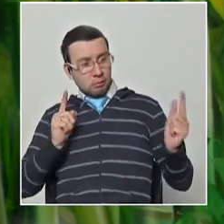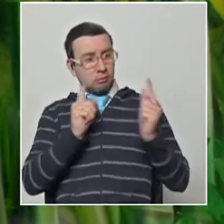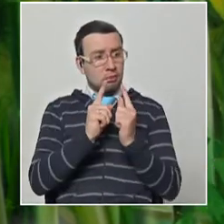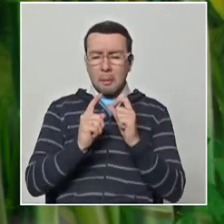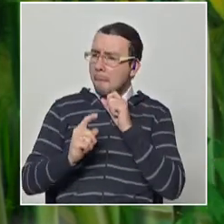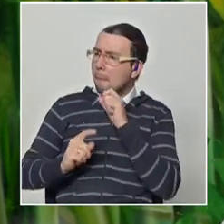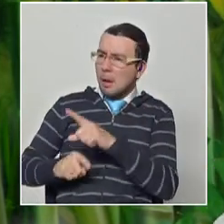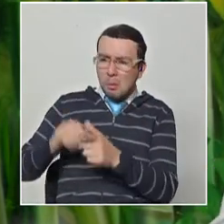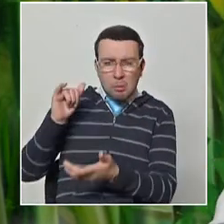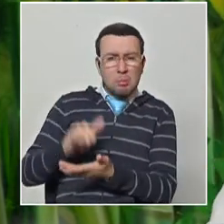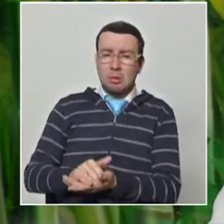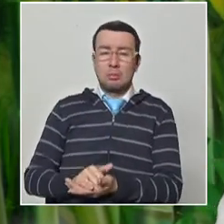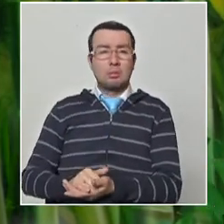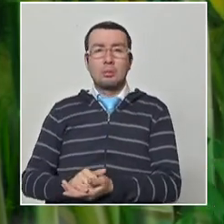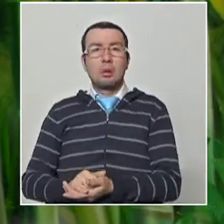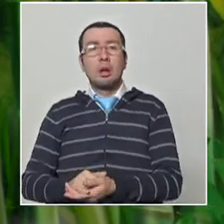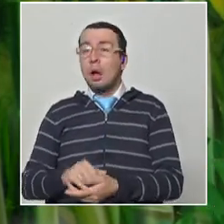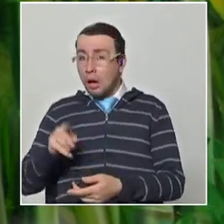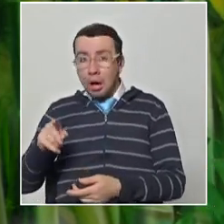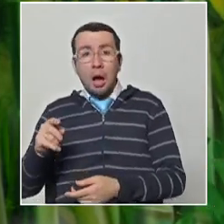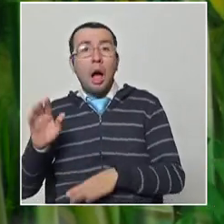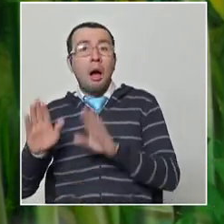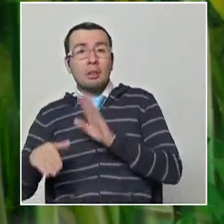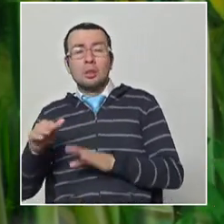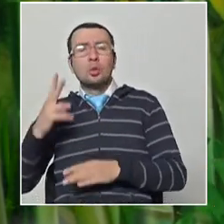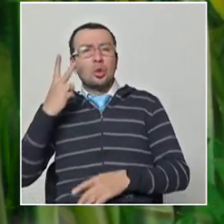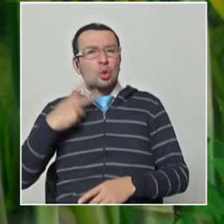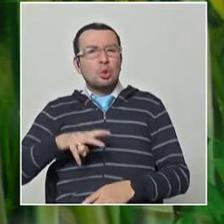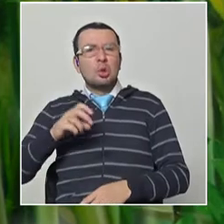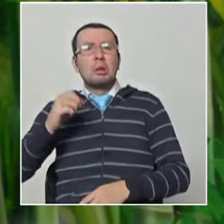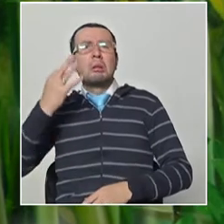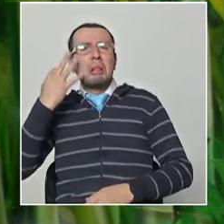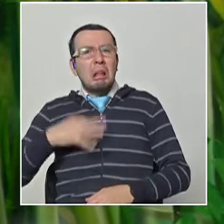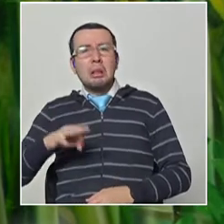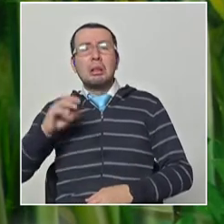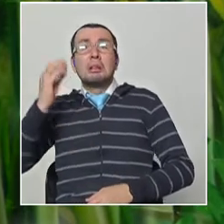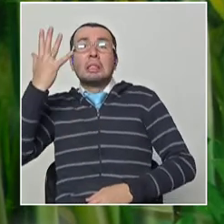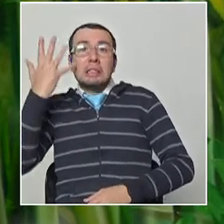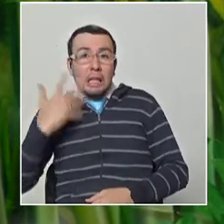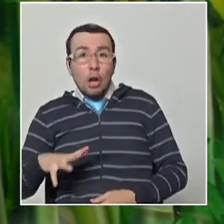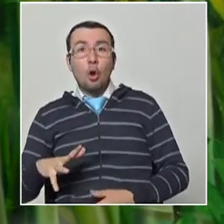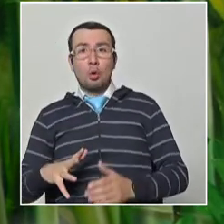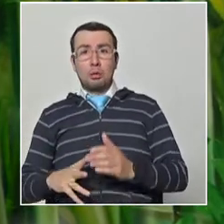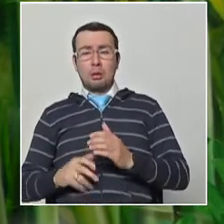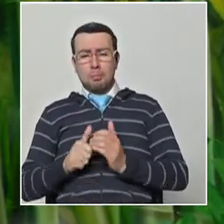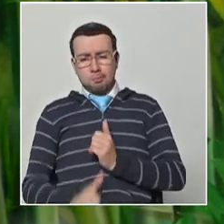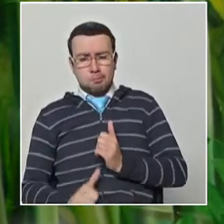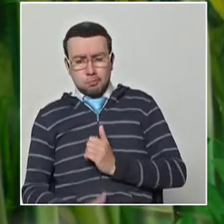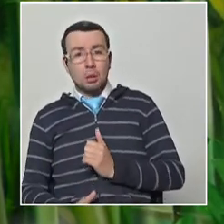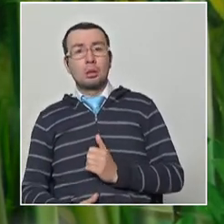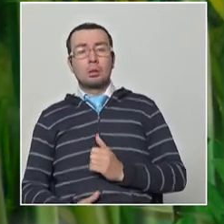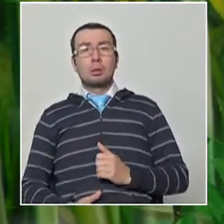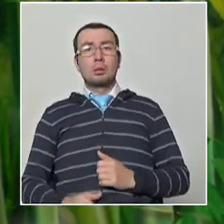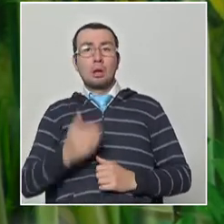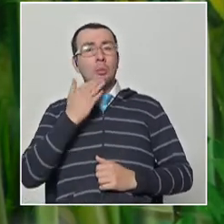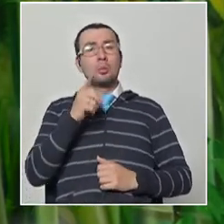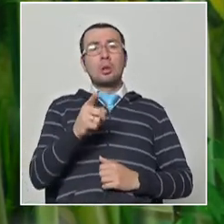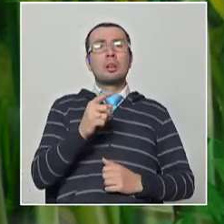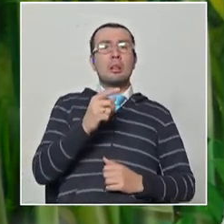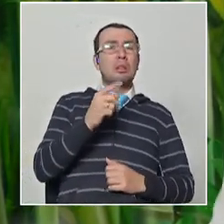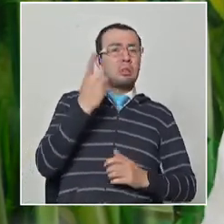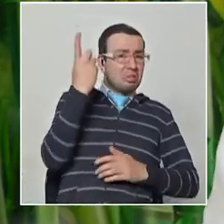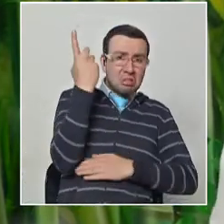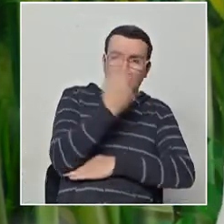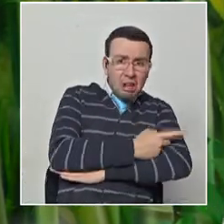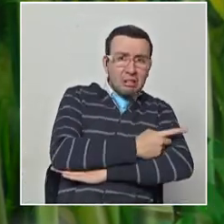la gente sea habitual del cuerpo cada dos tres o cinco días siendo algo tan peligroso pues como tres veces al día pero